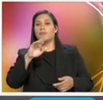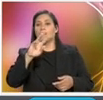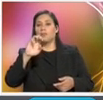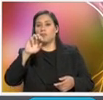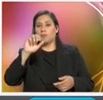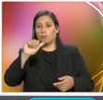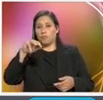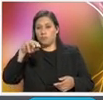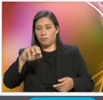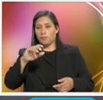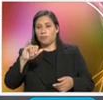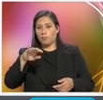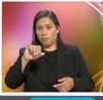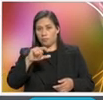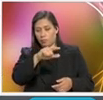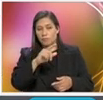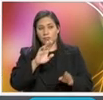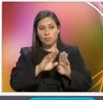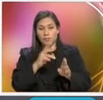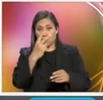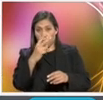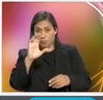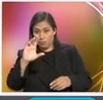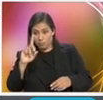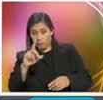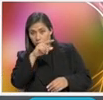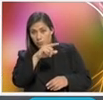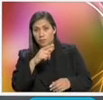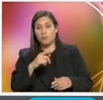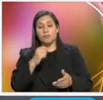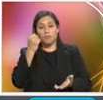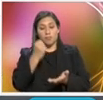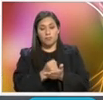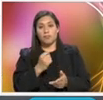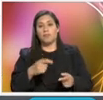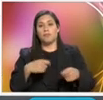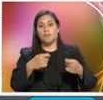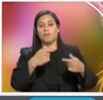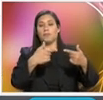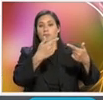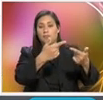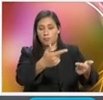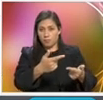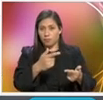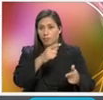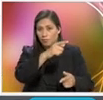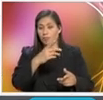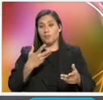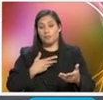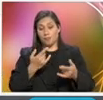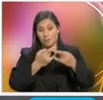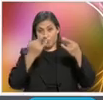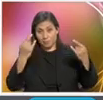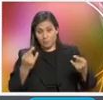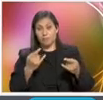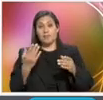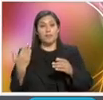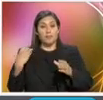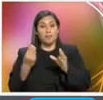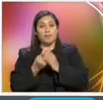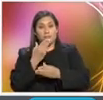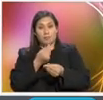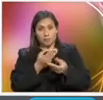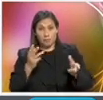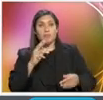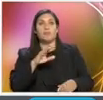bastó también para dejar marcada a toda una generación. También hay un documental que se estrenó hace un par de años. Extraordinario, por cierto. Muy bueno,